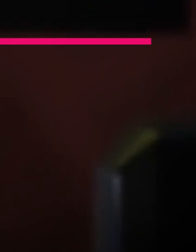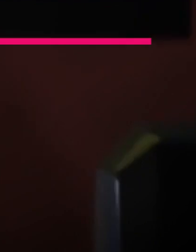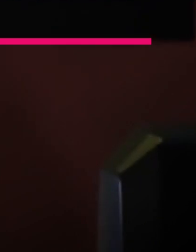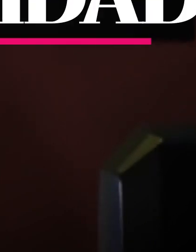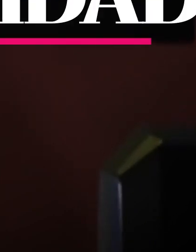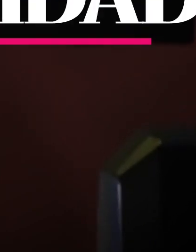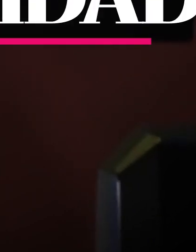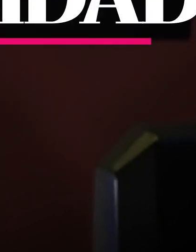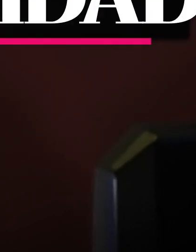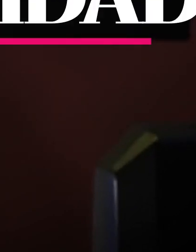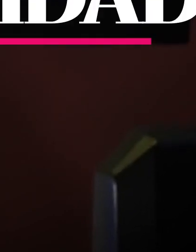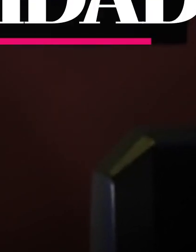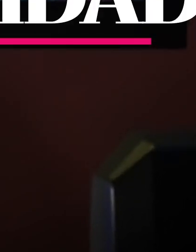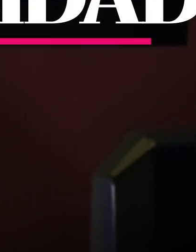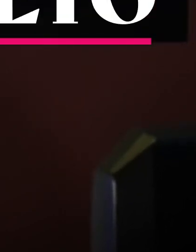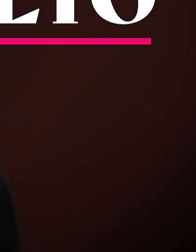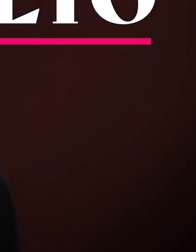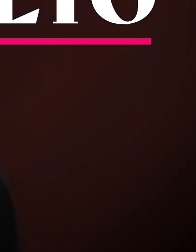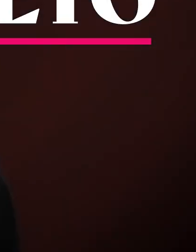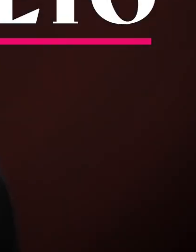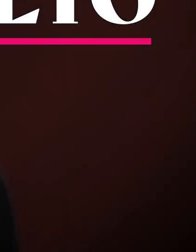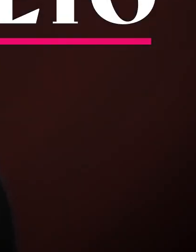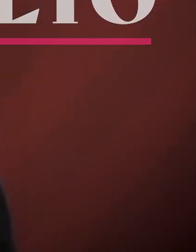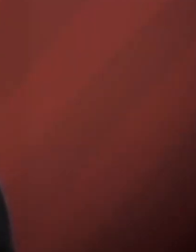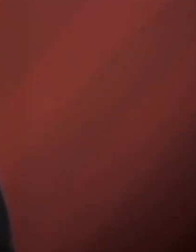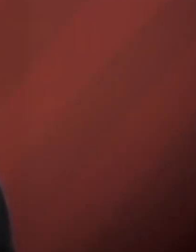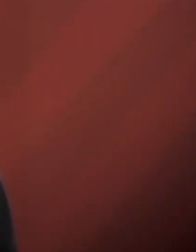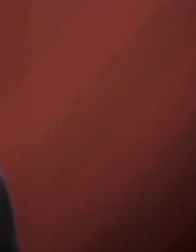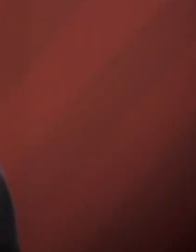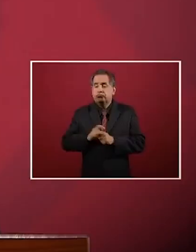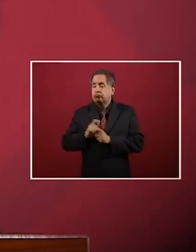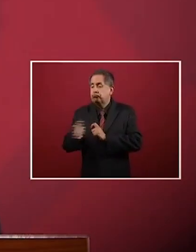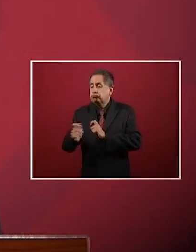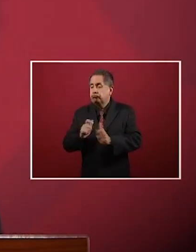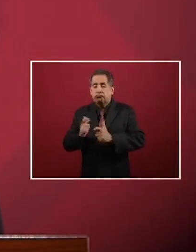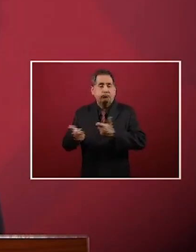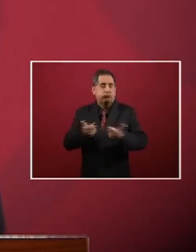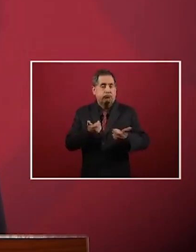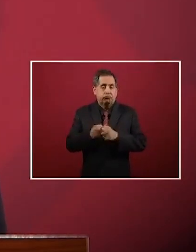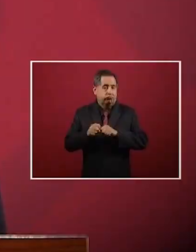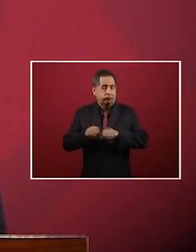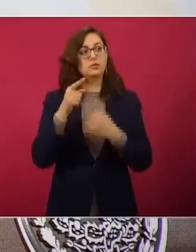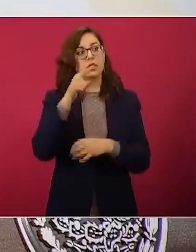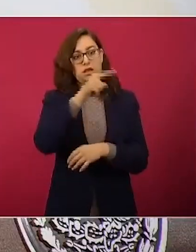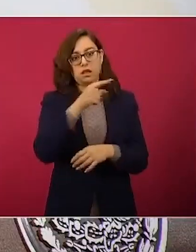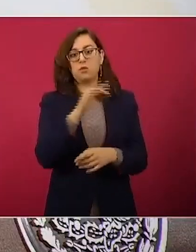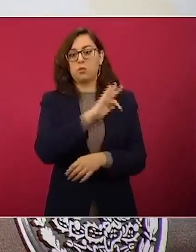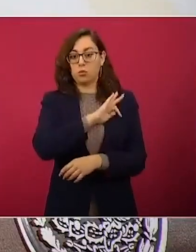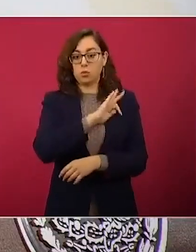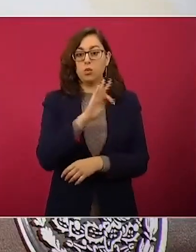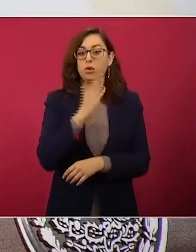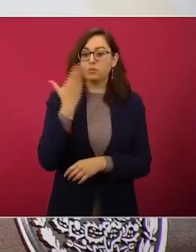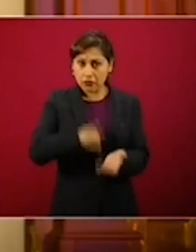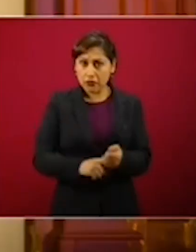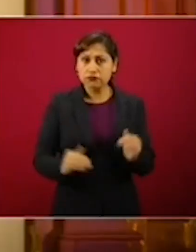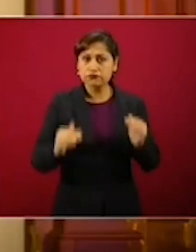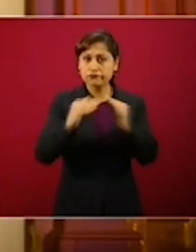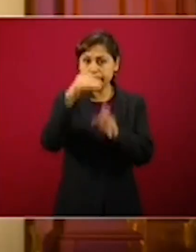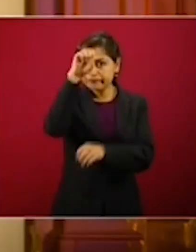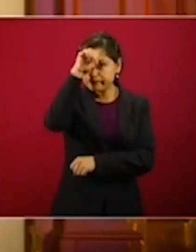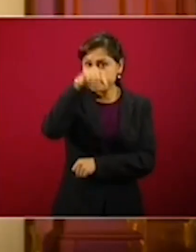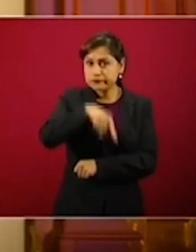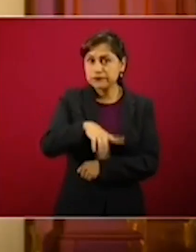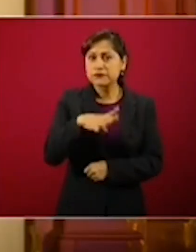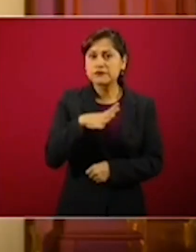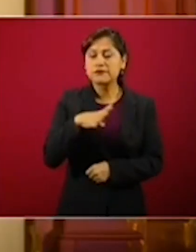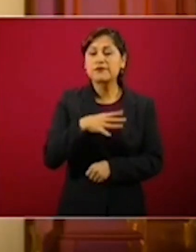soberbia, irresponsabilidad y falta de respeto del mandatario frente a Claudia Sheinbaum, Ricardo Sheffield y Jesús